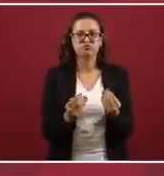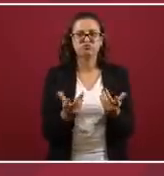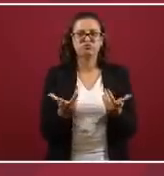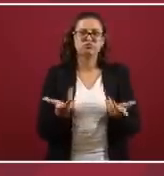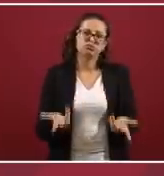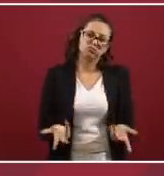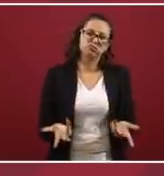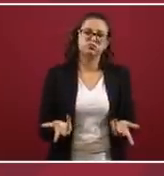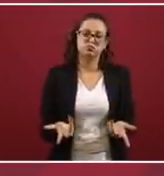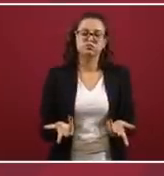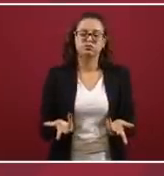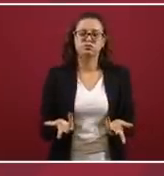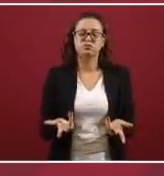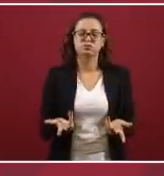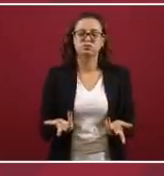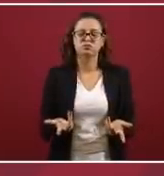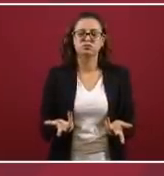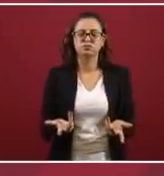se